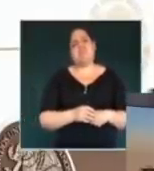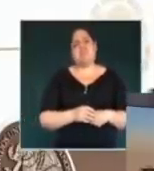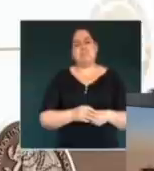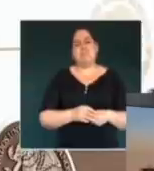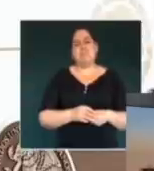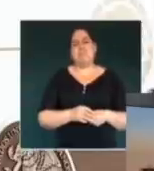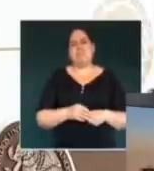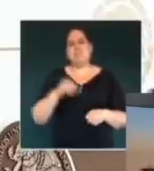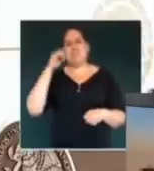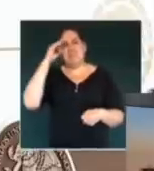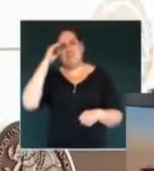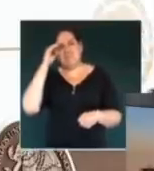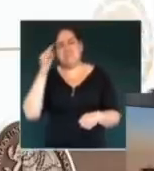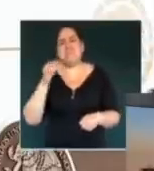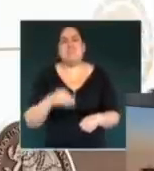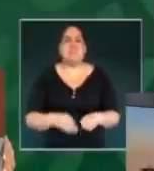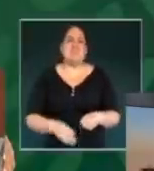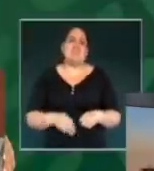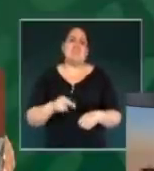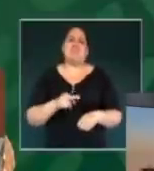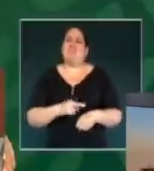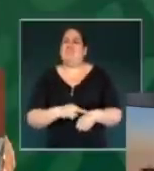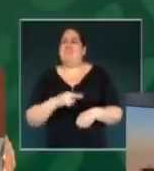pensando en nivel académico,